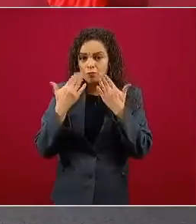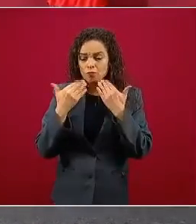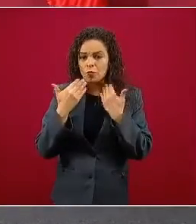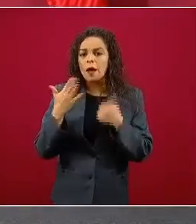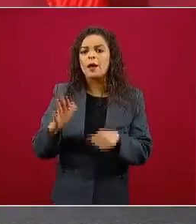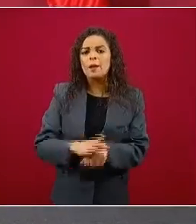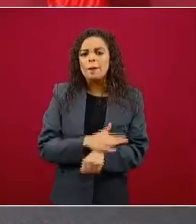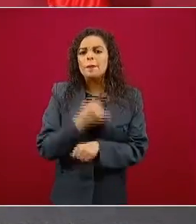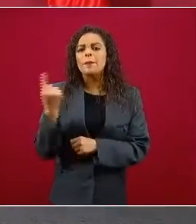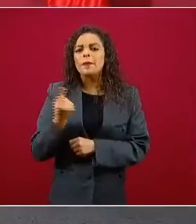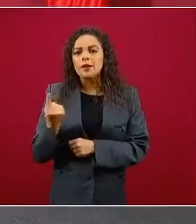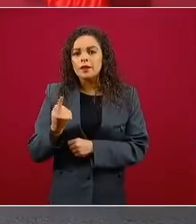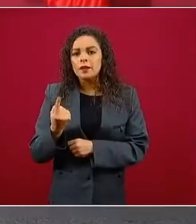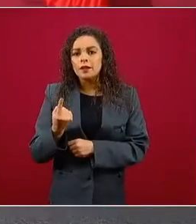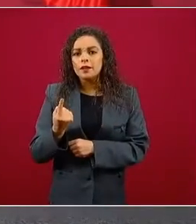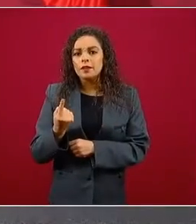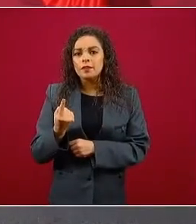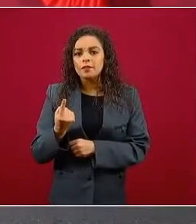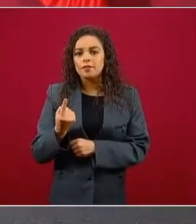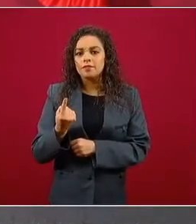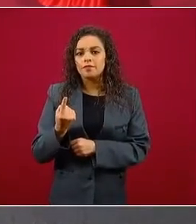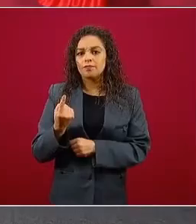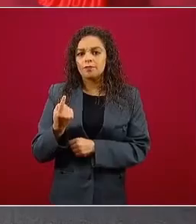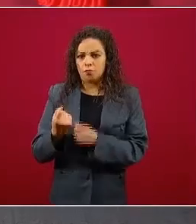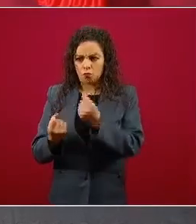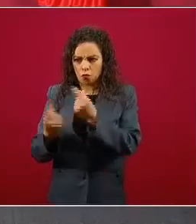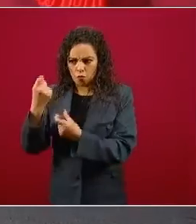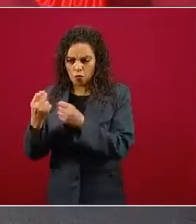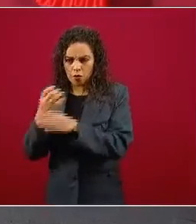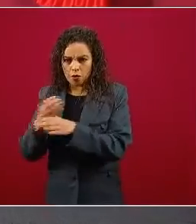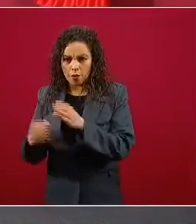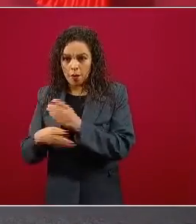cosas, por la familia.